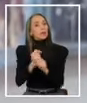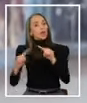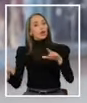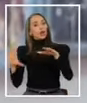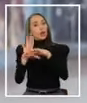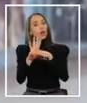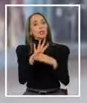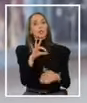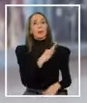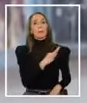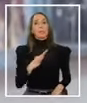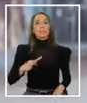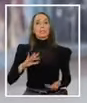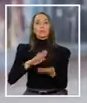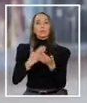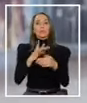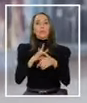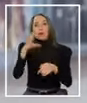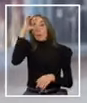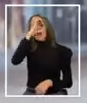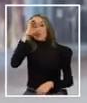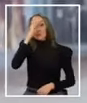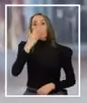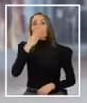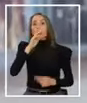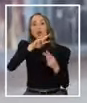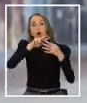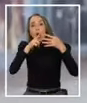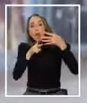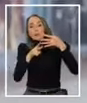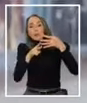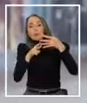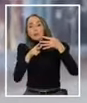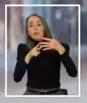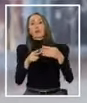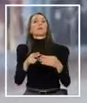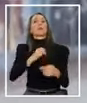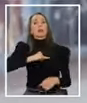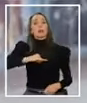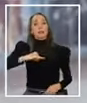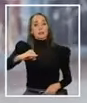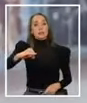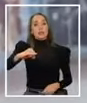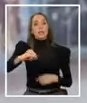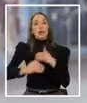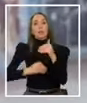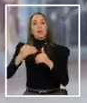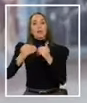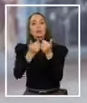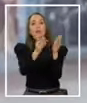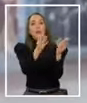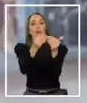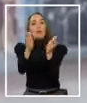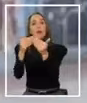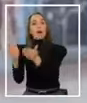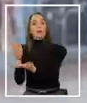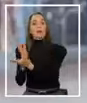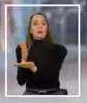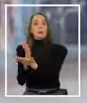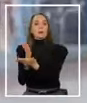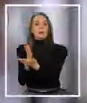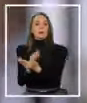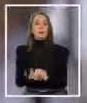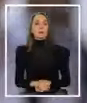coordinación con el Ministerio de Salud para buscar las mejores alternativas que permitan darle continuidad al proceso de apertura de los